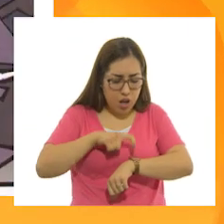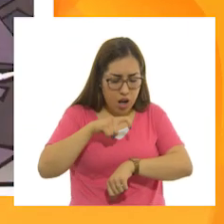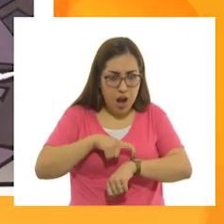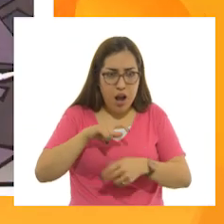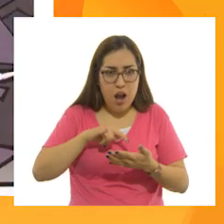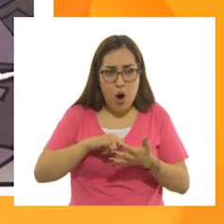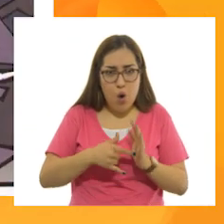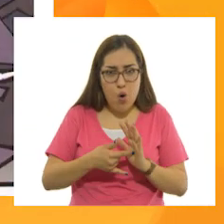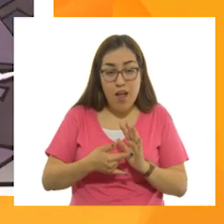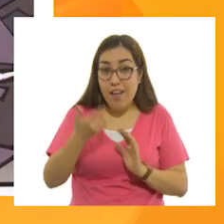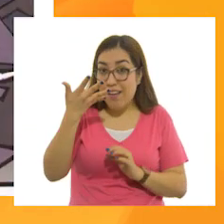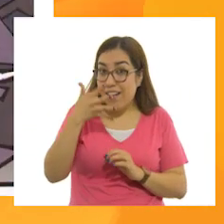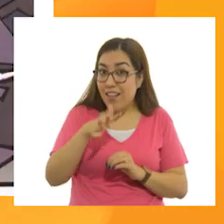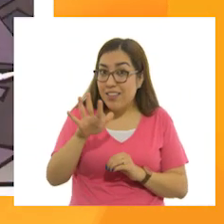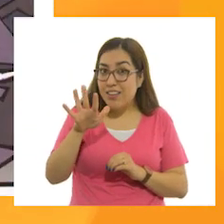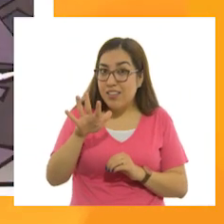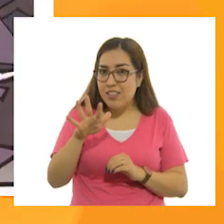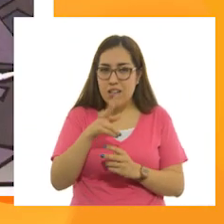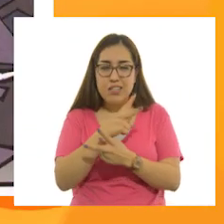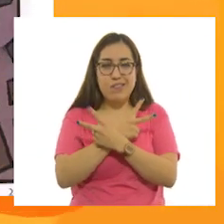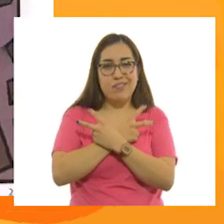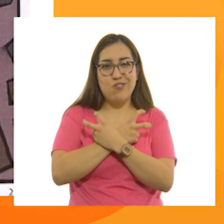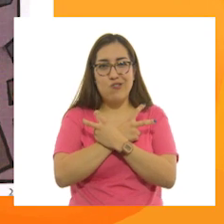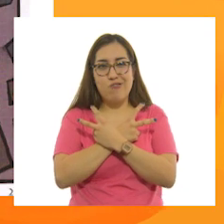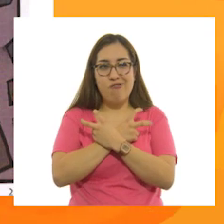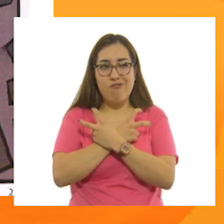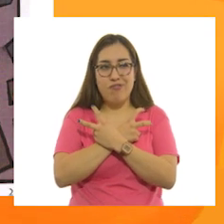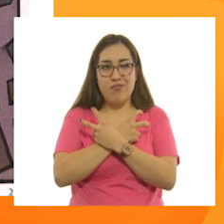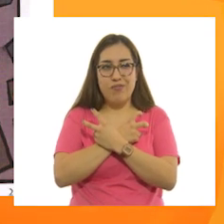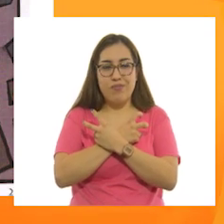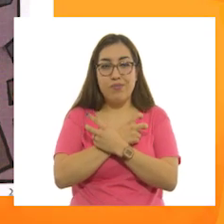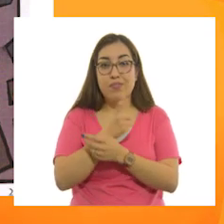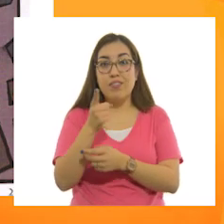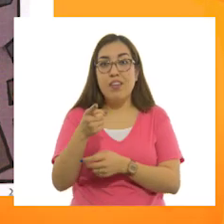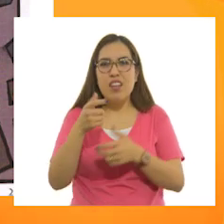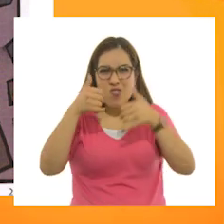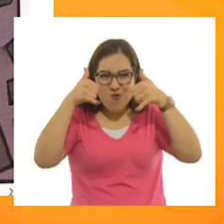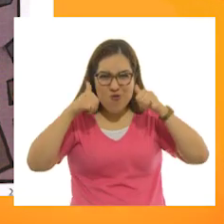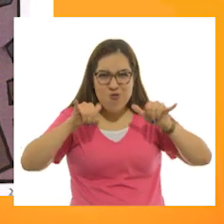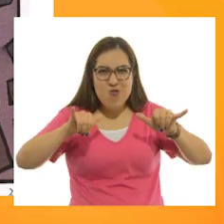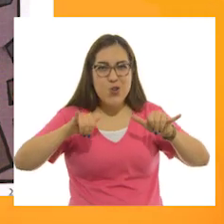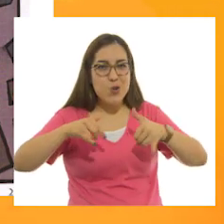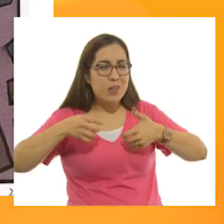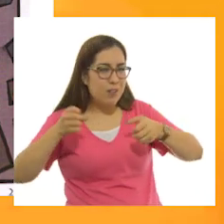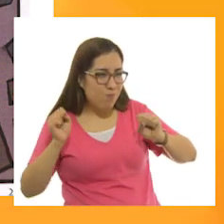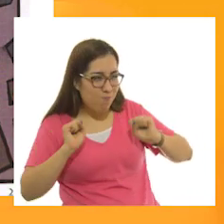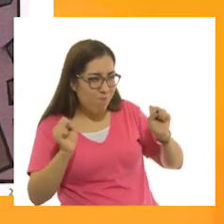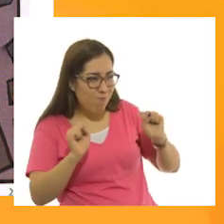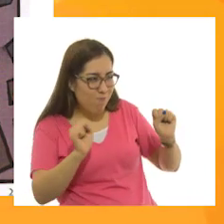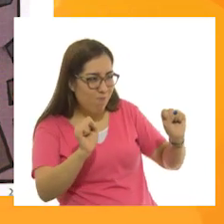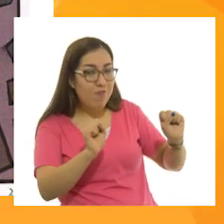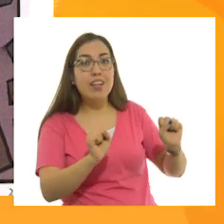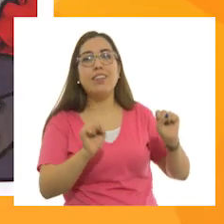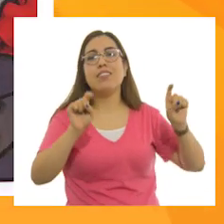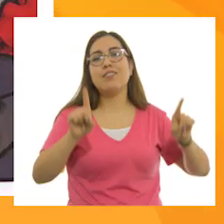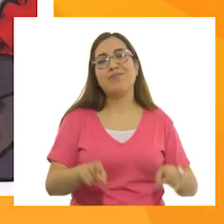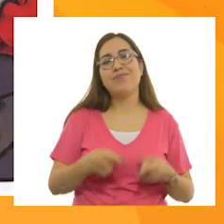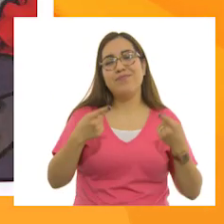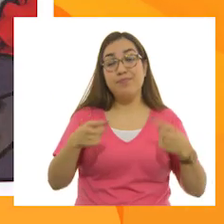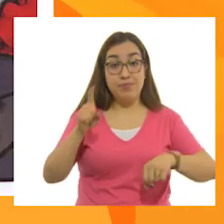marcan las 10 los esqueletos corren una red tumba la cachimba la cachumbambé